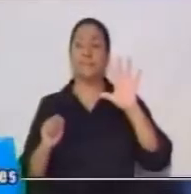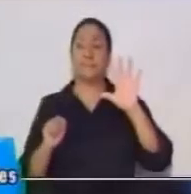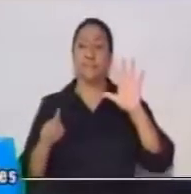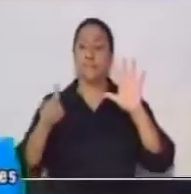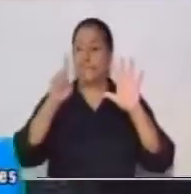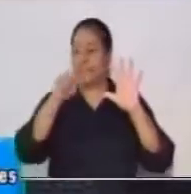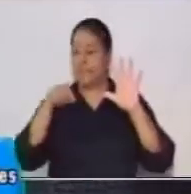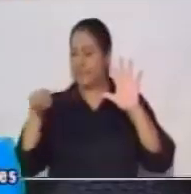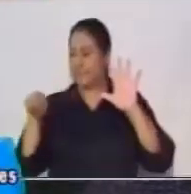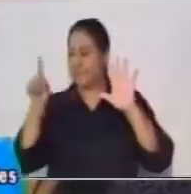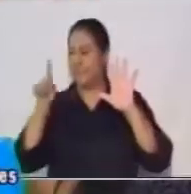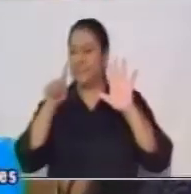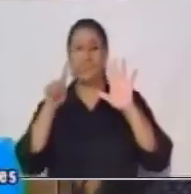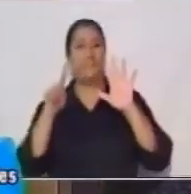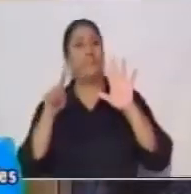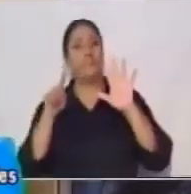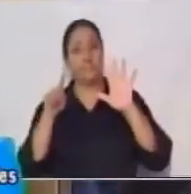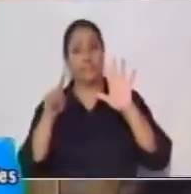5,